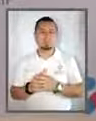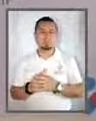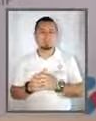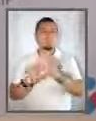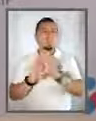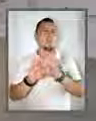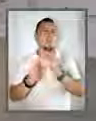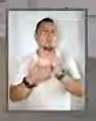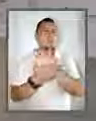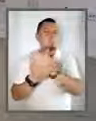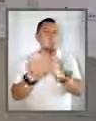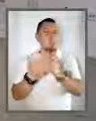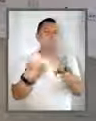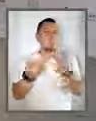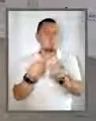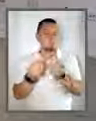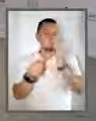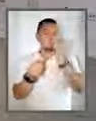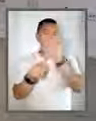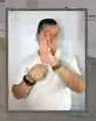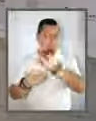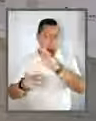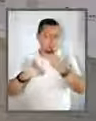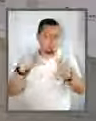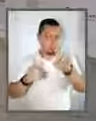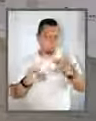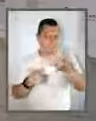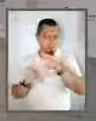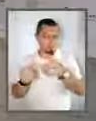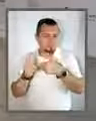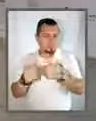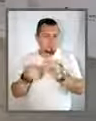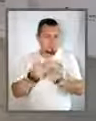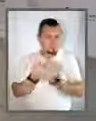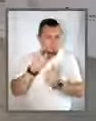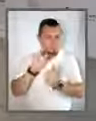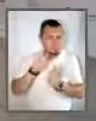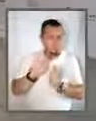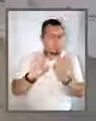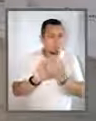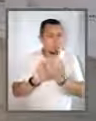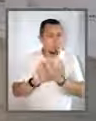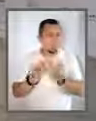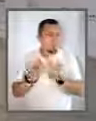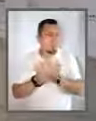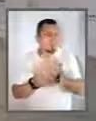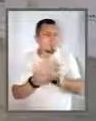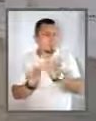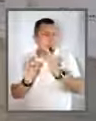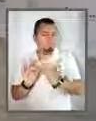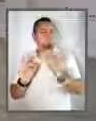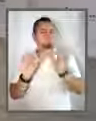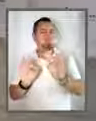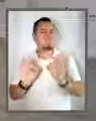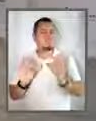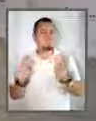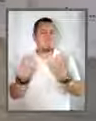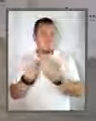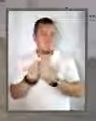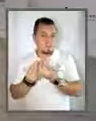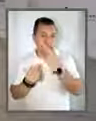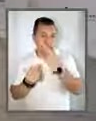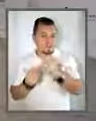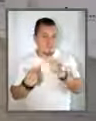medio, ¿no? Entonces, esto va a depender también de cómo se vaya comportando la epidemia y, por supuesto, el comportamiento de la epidemia, como